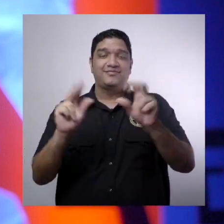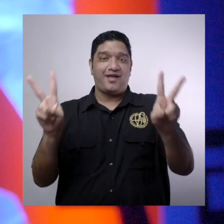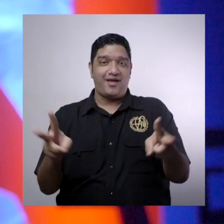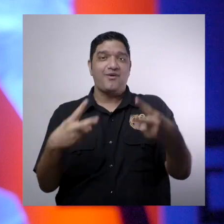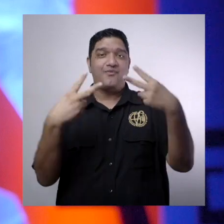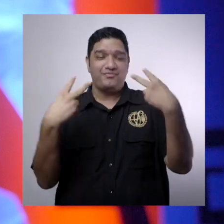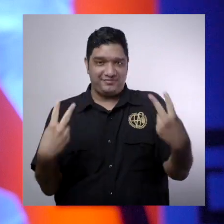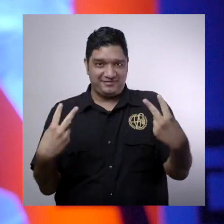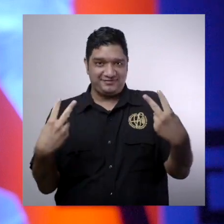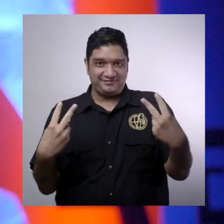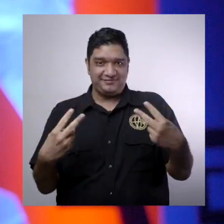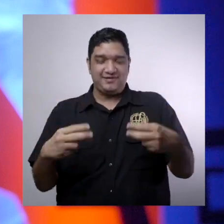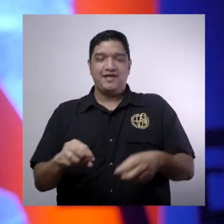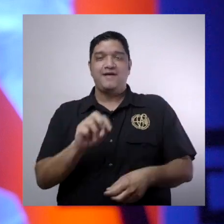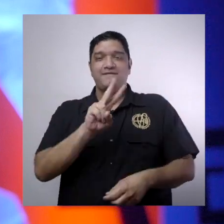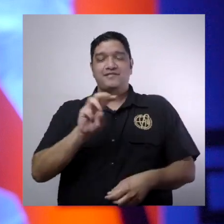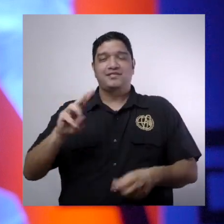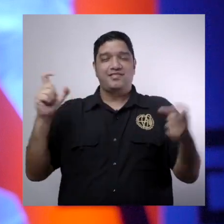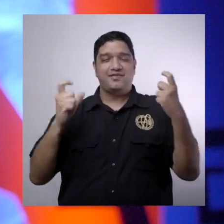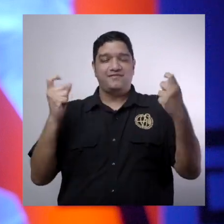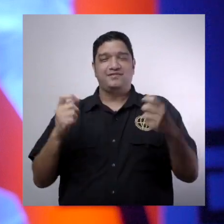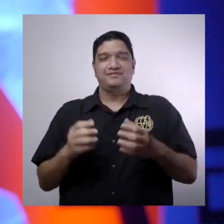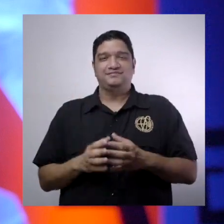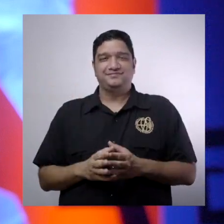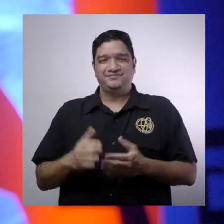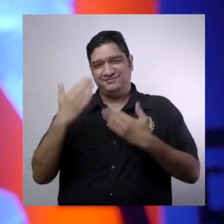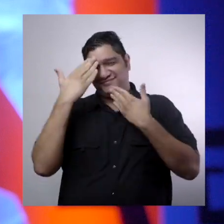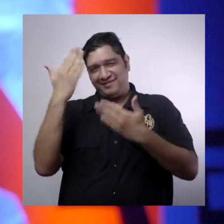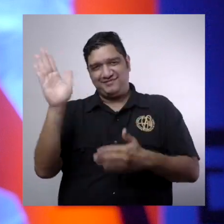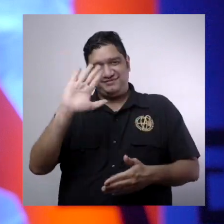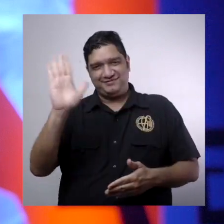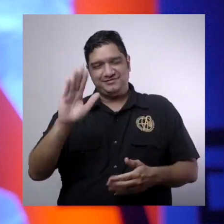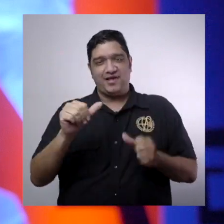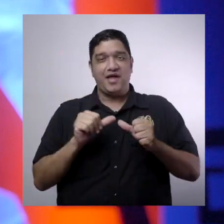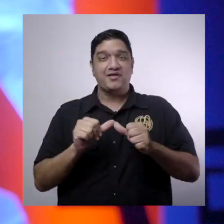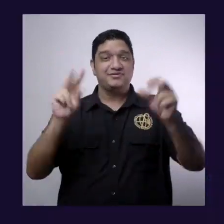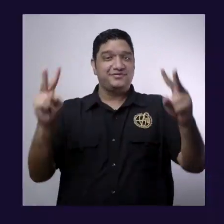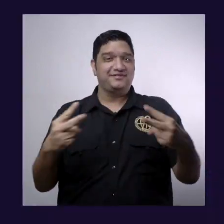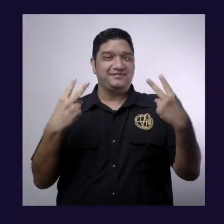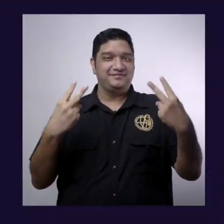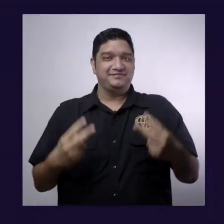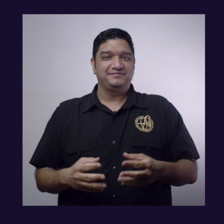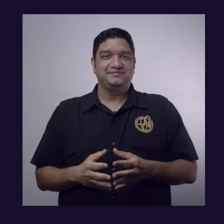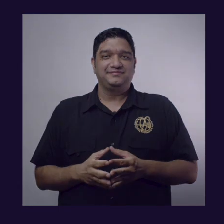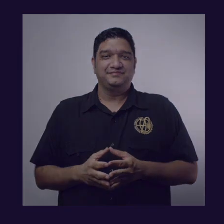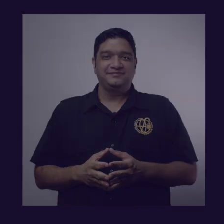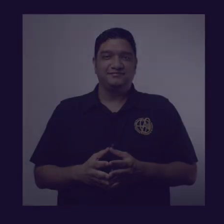Histórico en su 23ª edición. Con permiso, y nos vemos en la próxima.